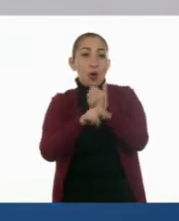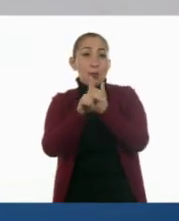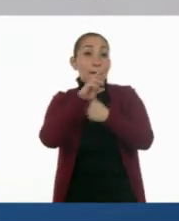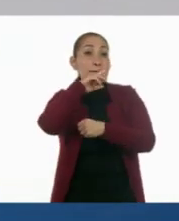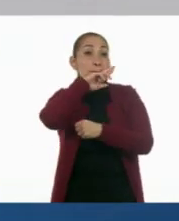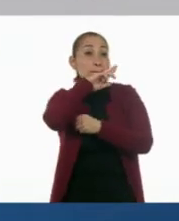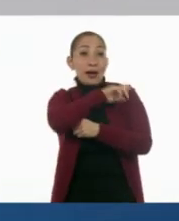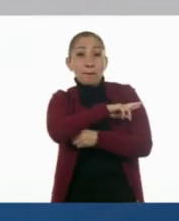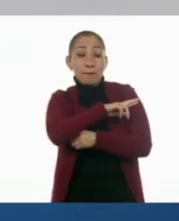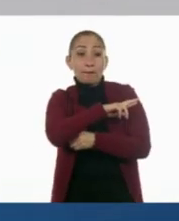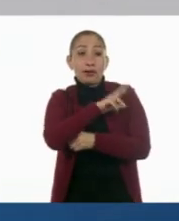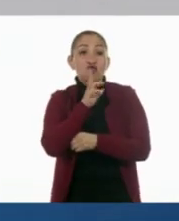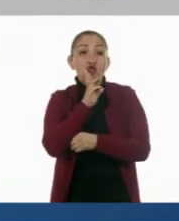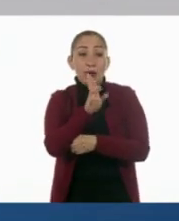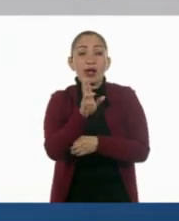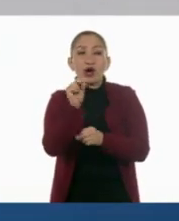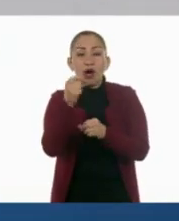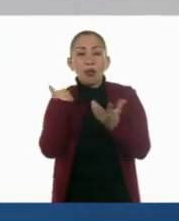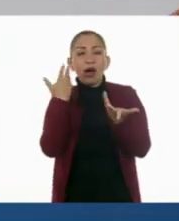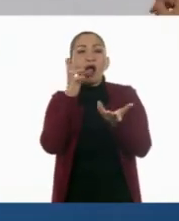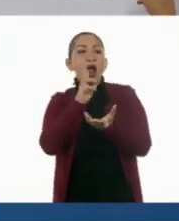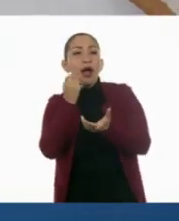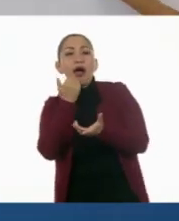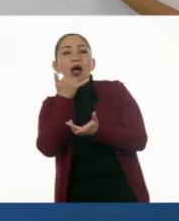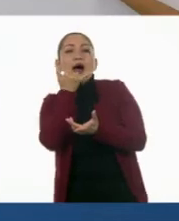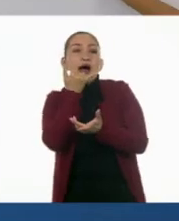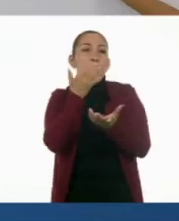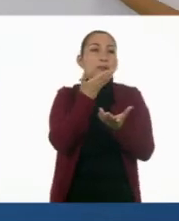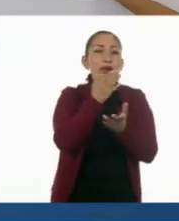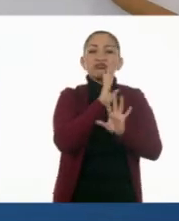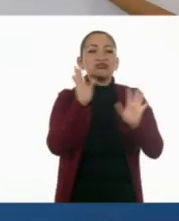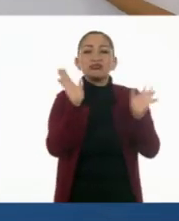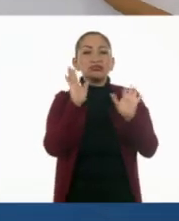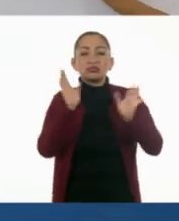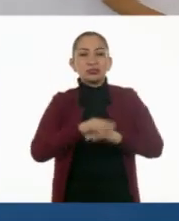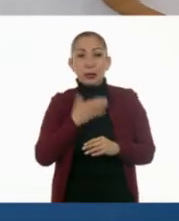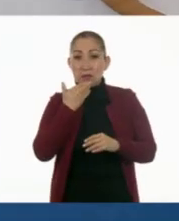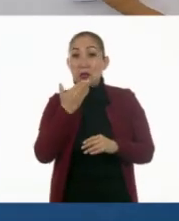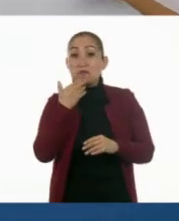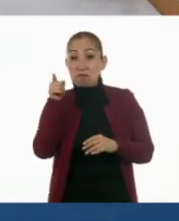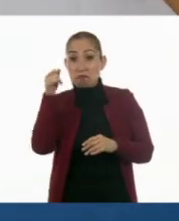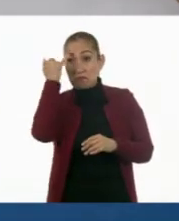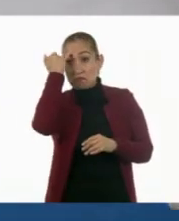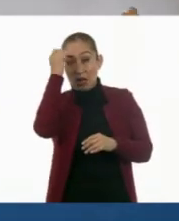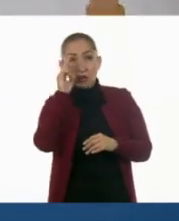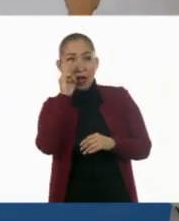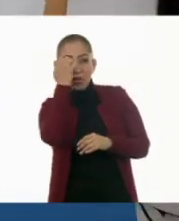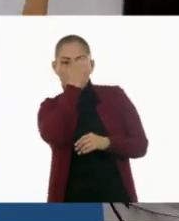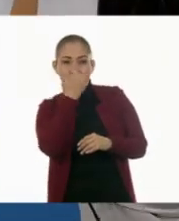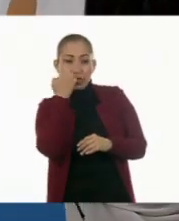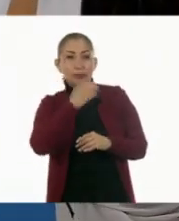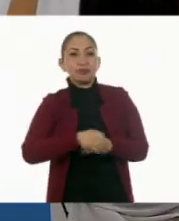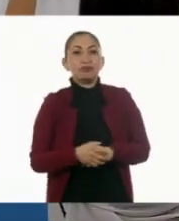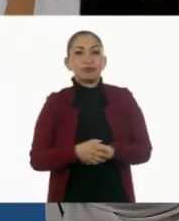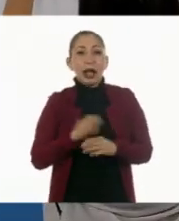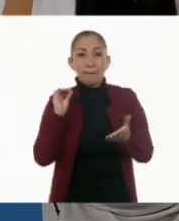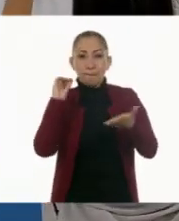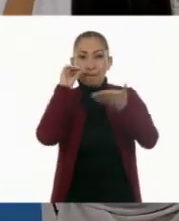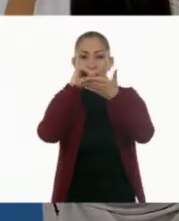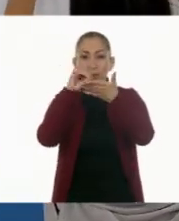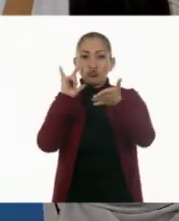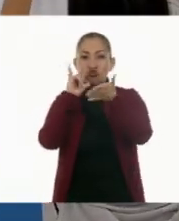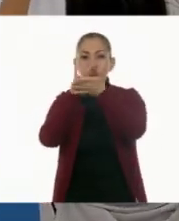más rápida y no tengan que estar ensayando con los diferentes números. Muy, muy, muy bien ese criterio que utilizaste, María. Lo voy a ir